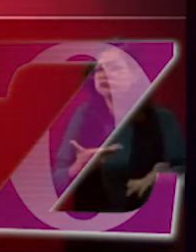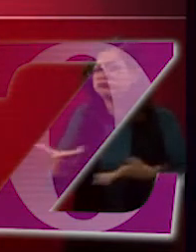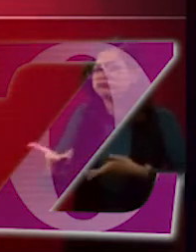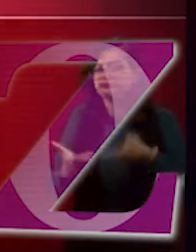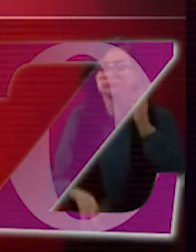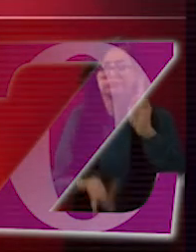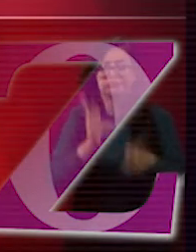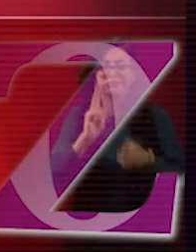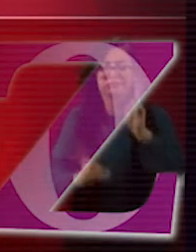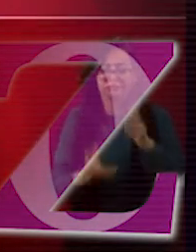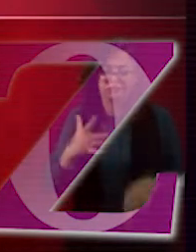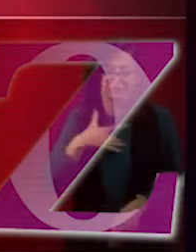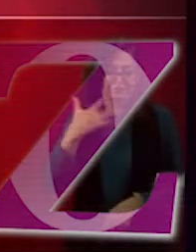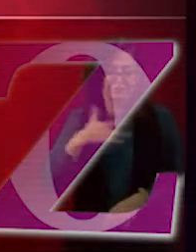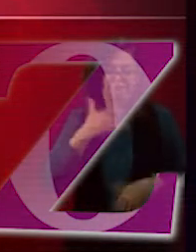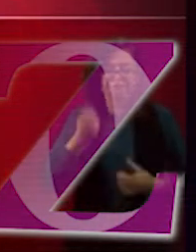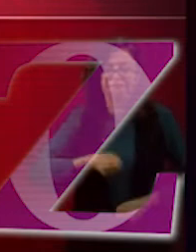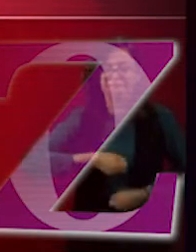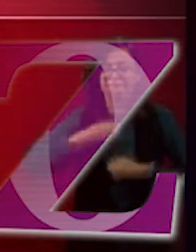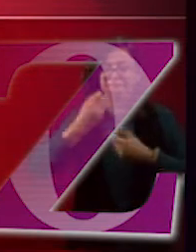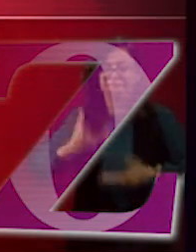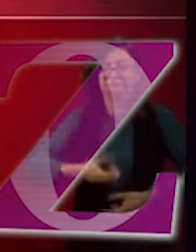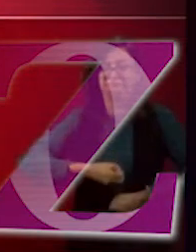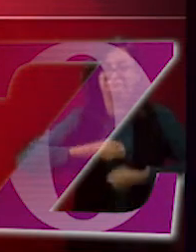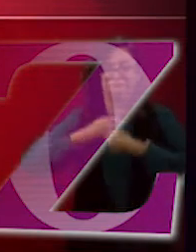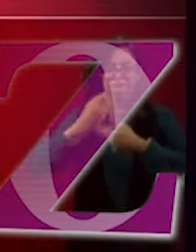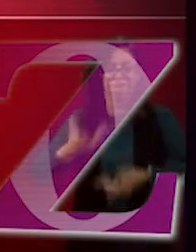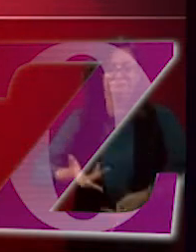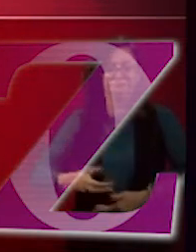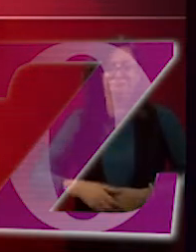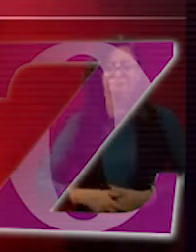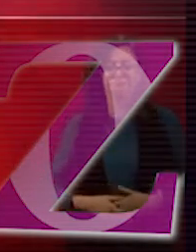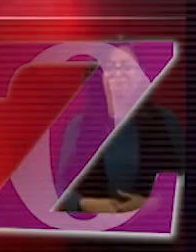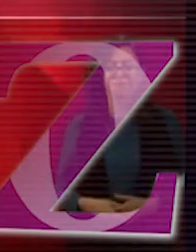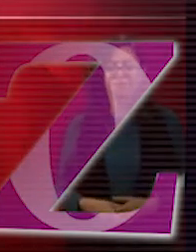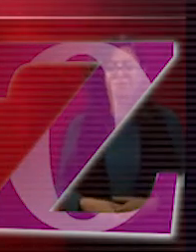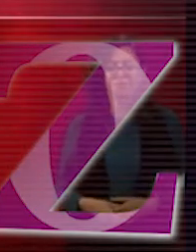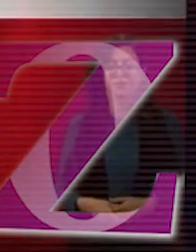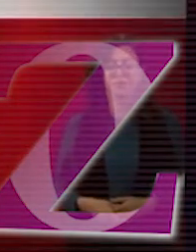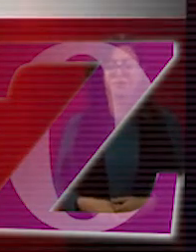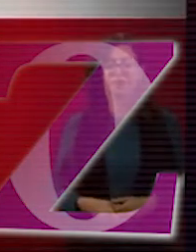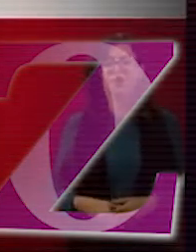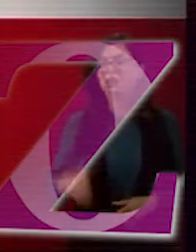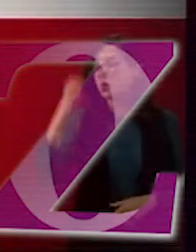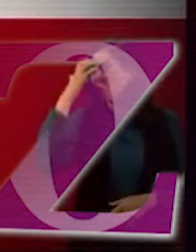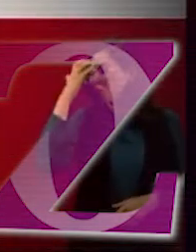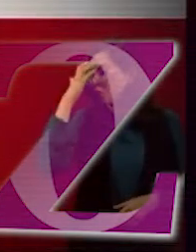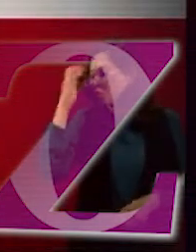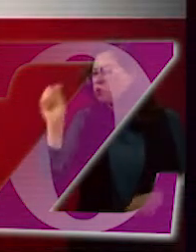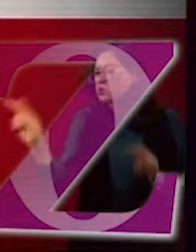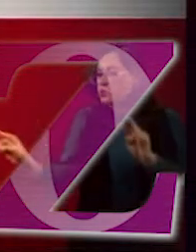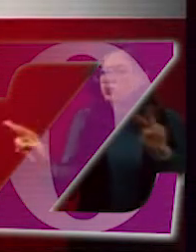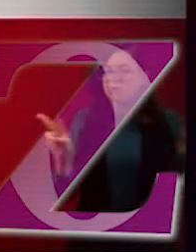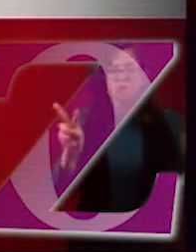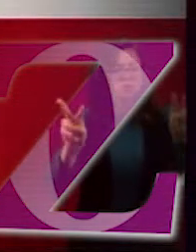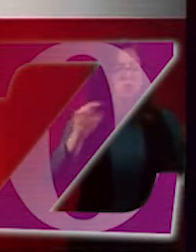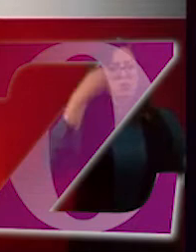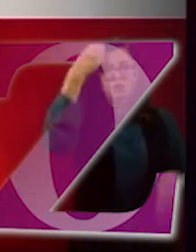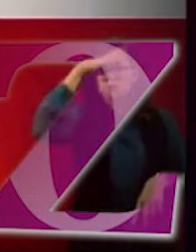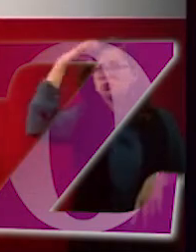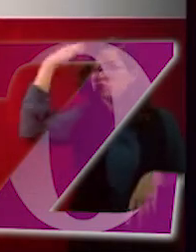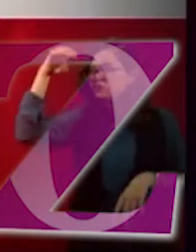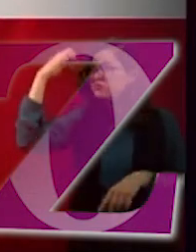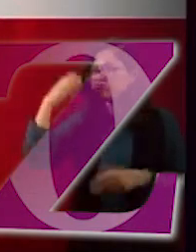también fueron históricas. Sin embargo, comparativamente son muy pocas porque incluso las recordamos a